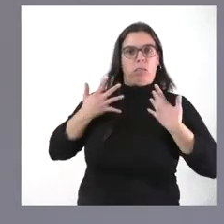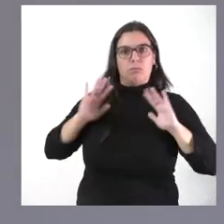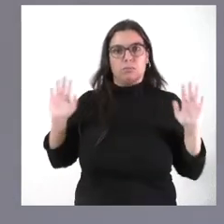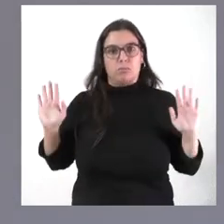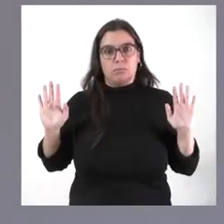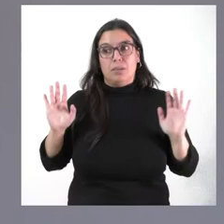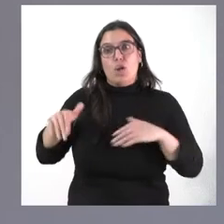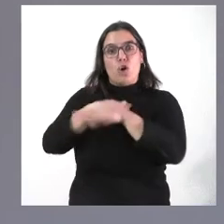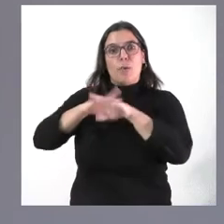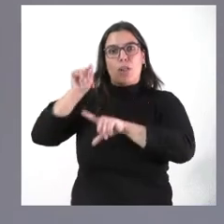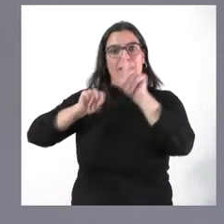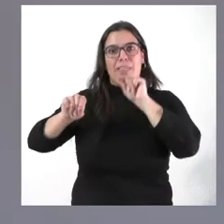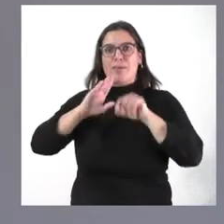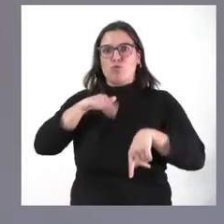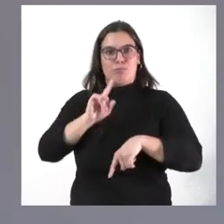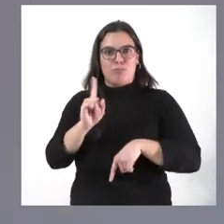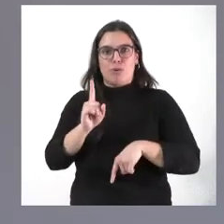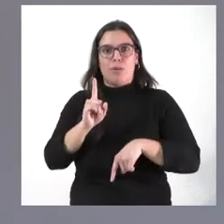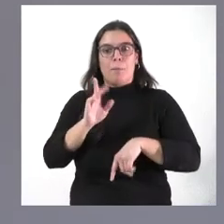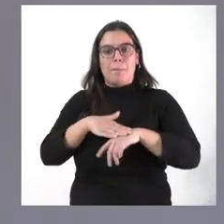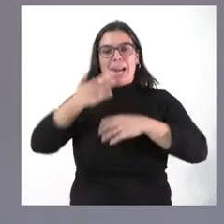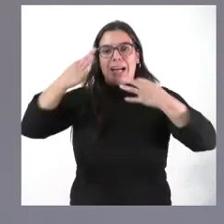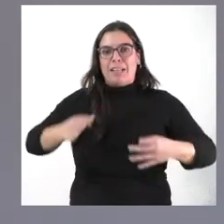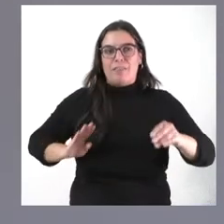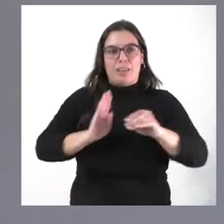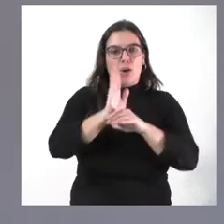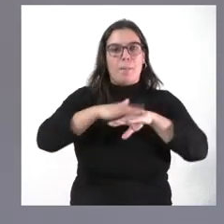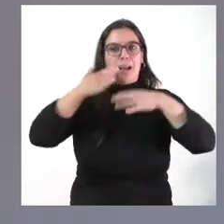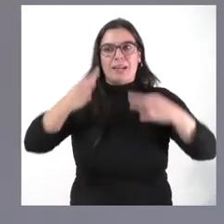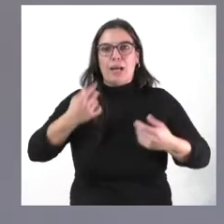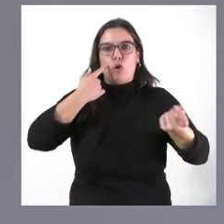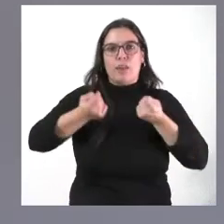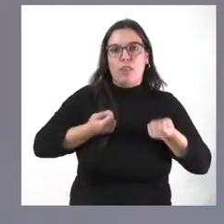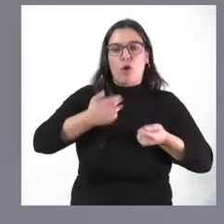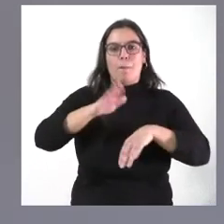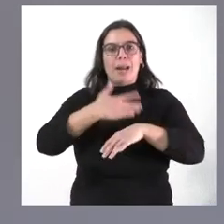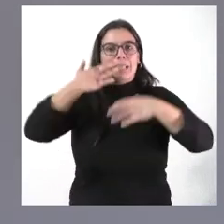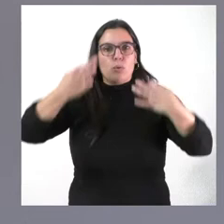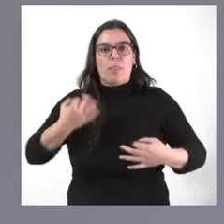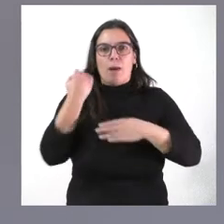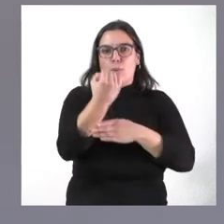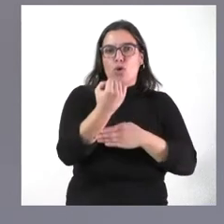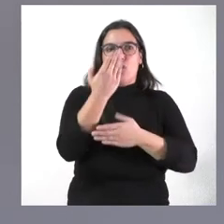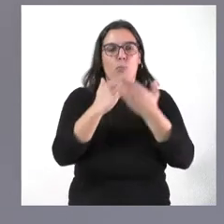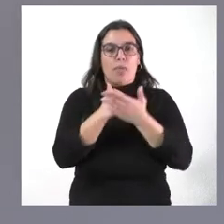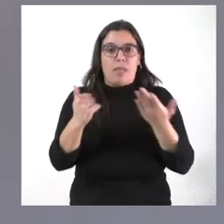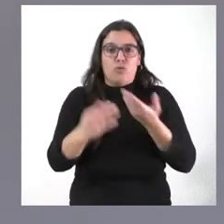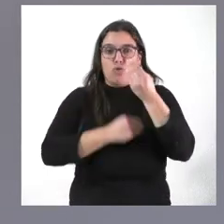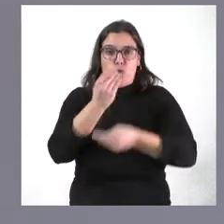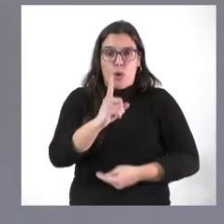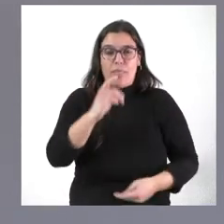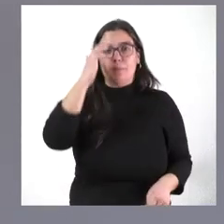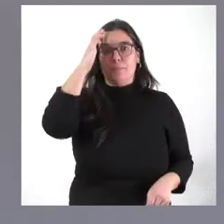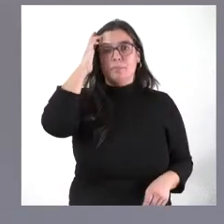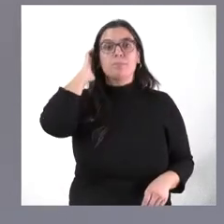está tomando las decisiones adecuadas para garantizar la financiación para garantizar la coordinación para garantizar el apoyo a las comunidades en las competencias que prestamos